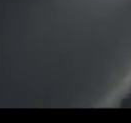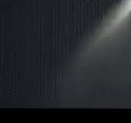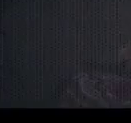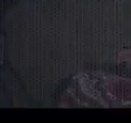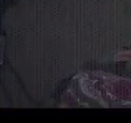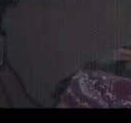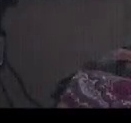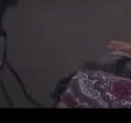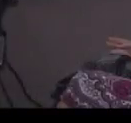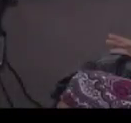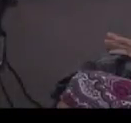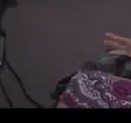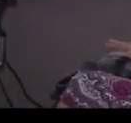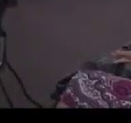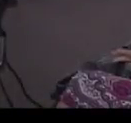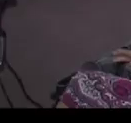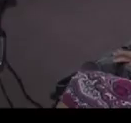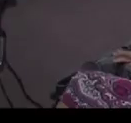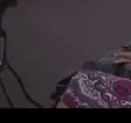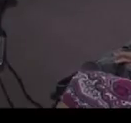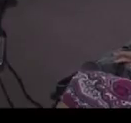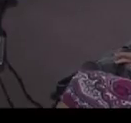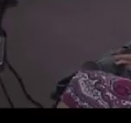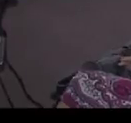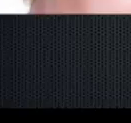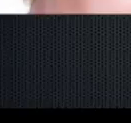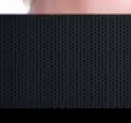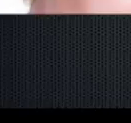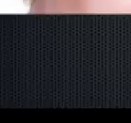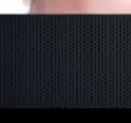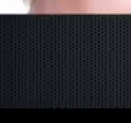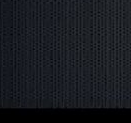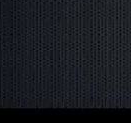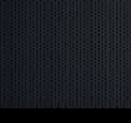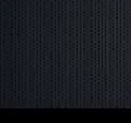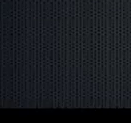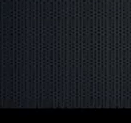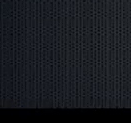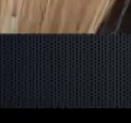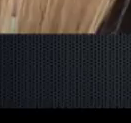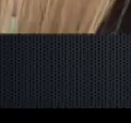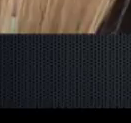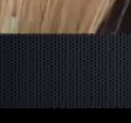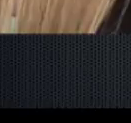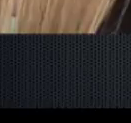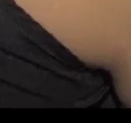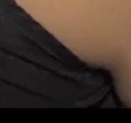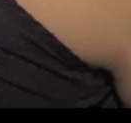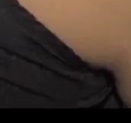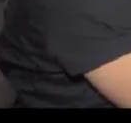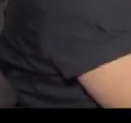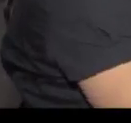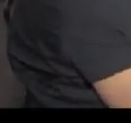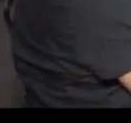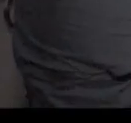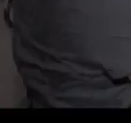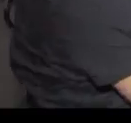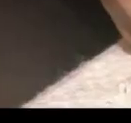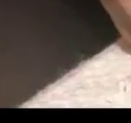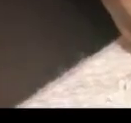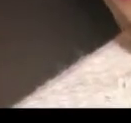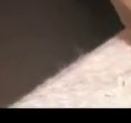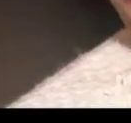Gaby Salón y Spa te ofrece gran variedad de servicios: tintes, queratinas, botox, maquillaje,